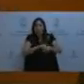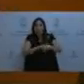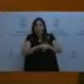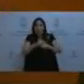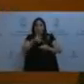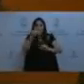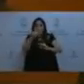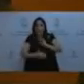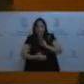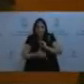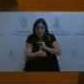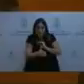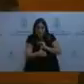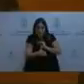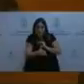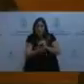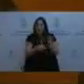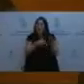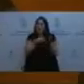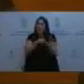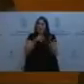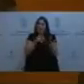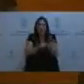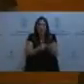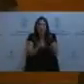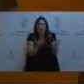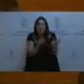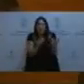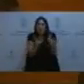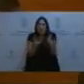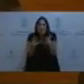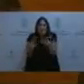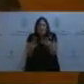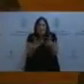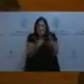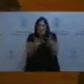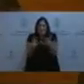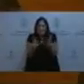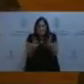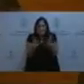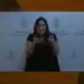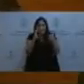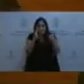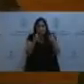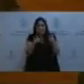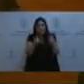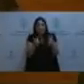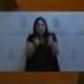eso le exigimos que actúe con diligencia. En este asunto hay que